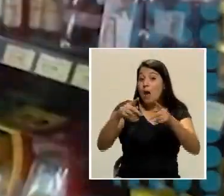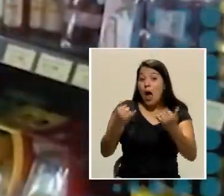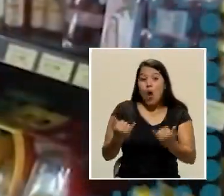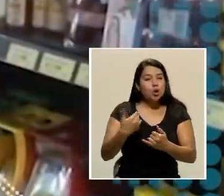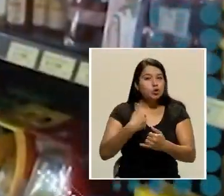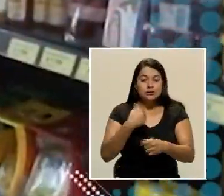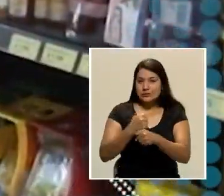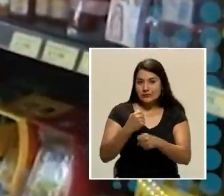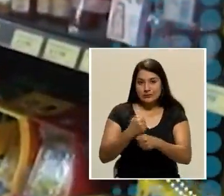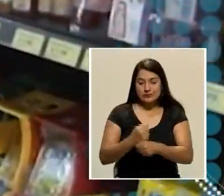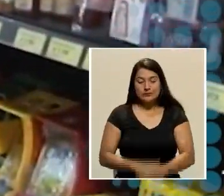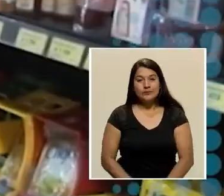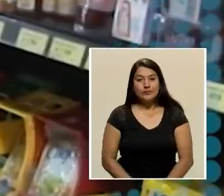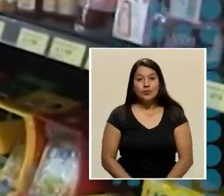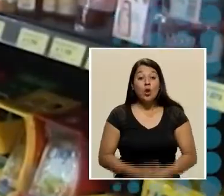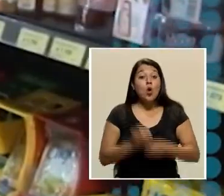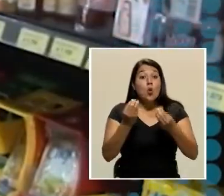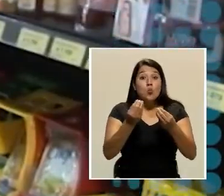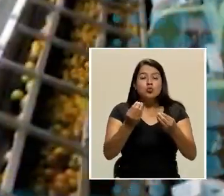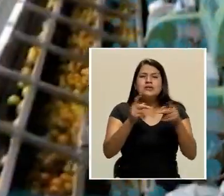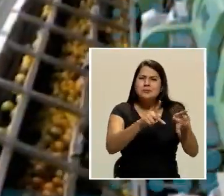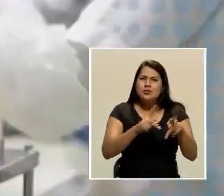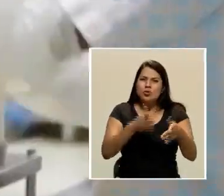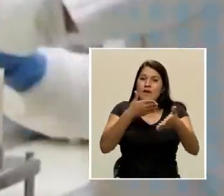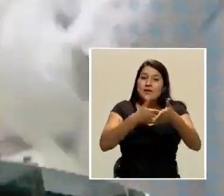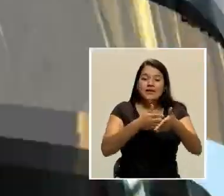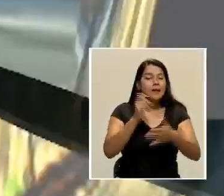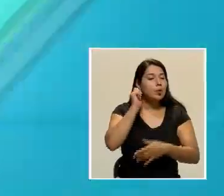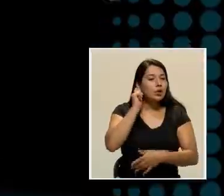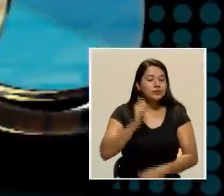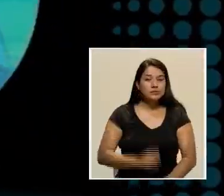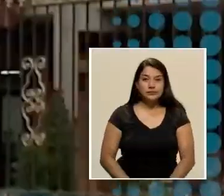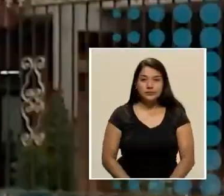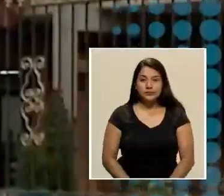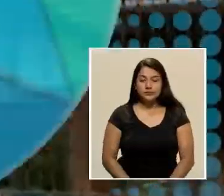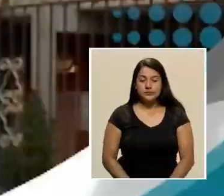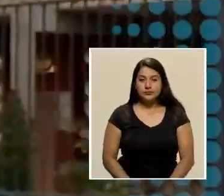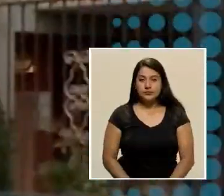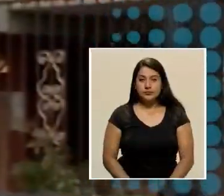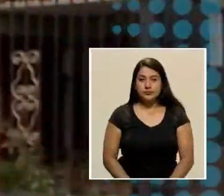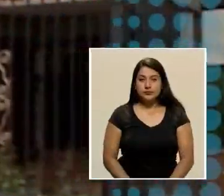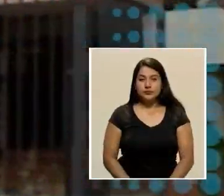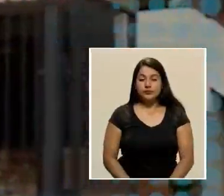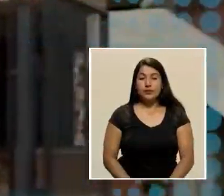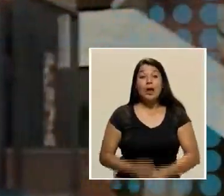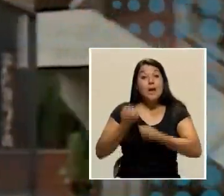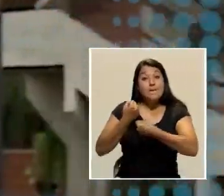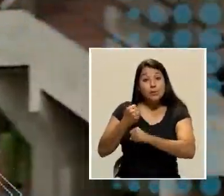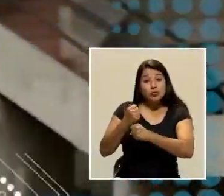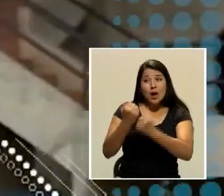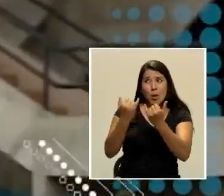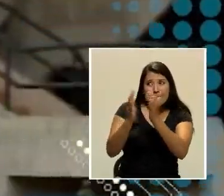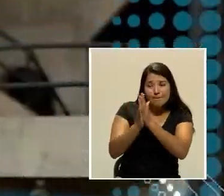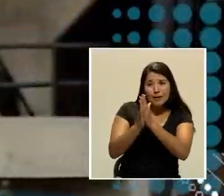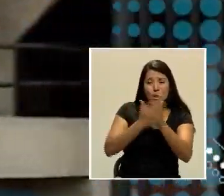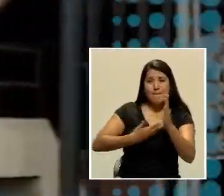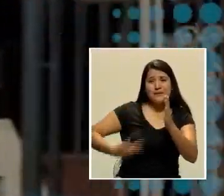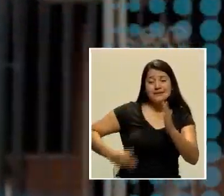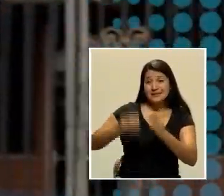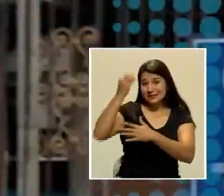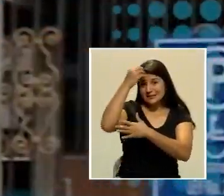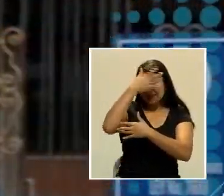cuentan con un ingreso. Gran parte de los afectados son mujeres. Los gobiernos locales le pidieron al presidente